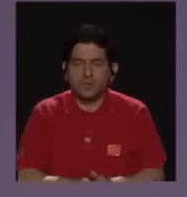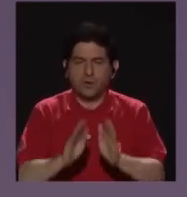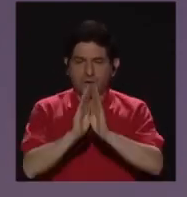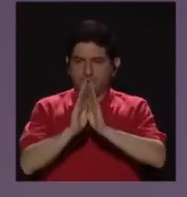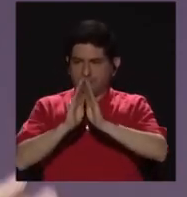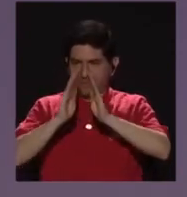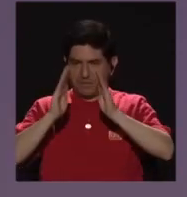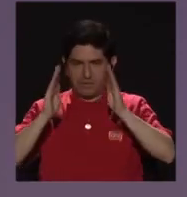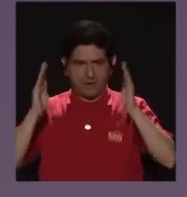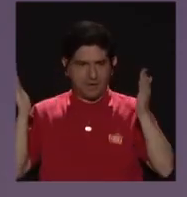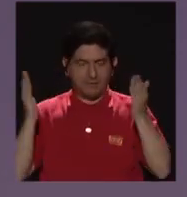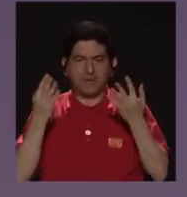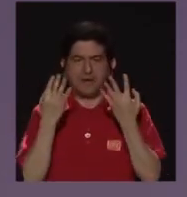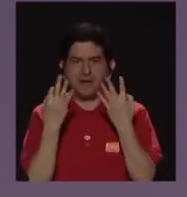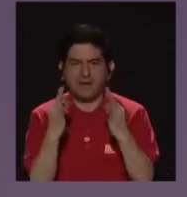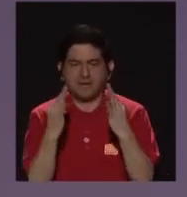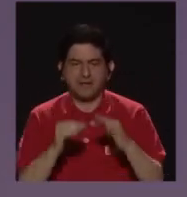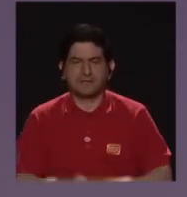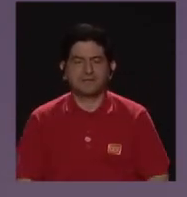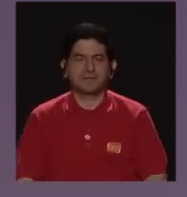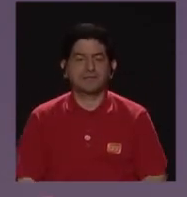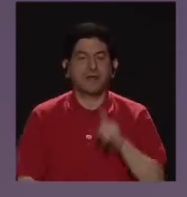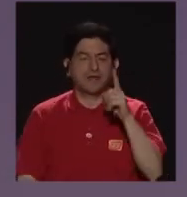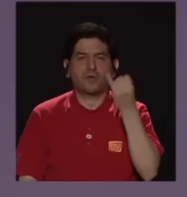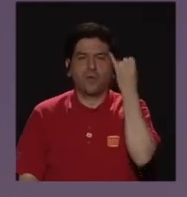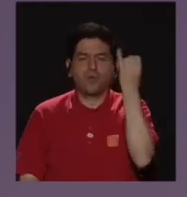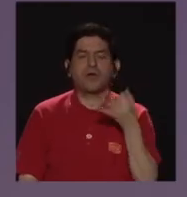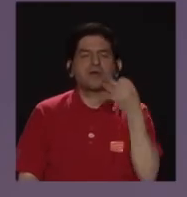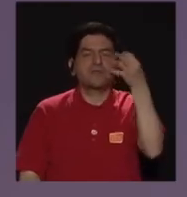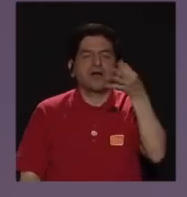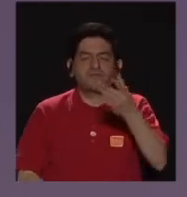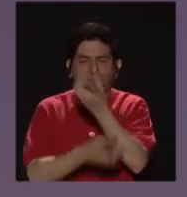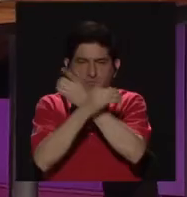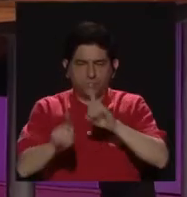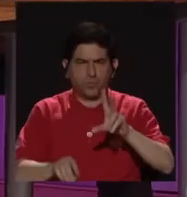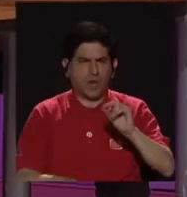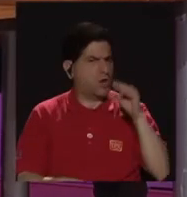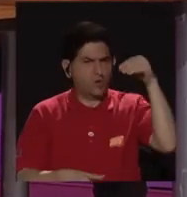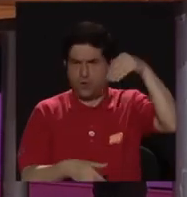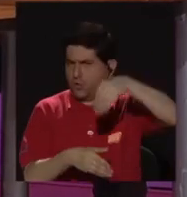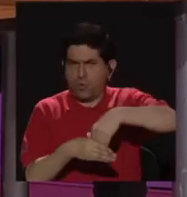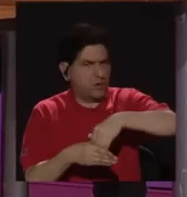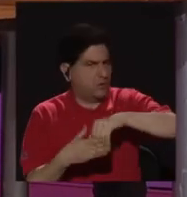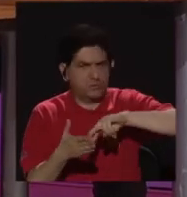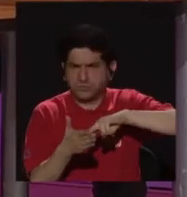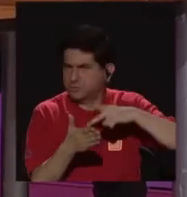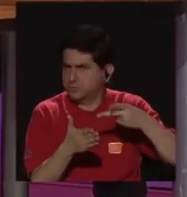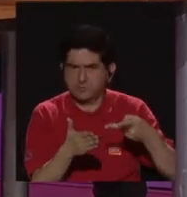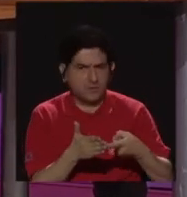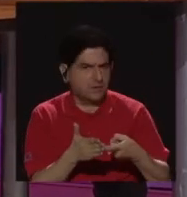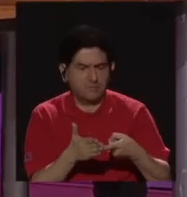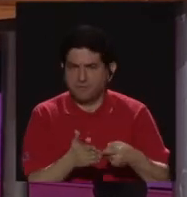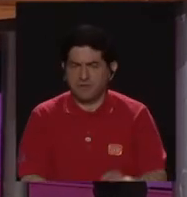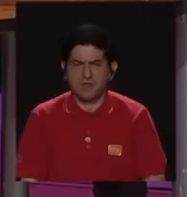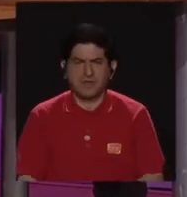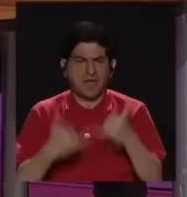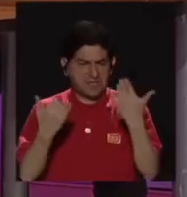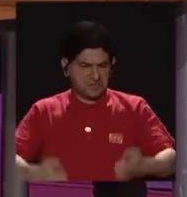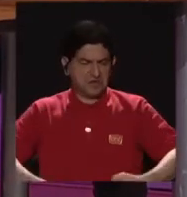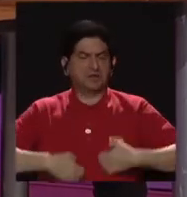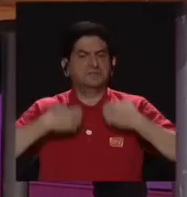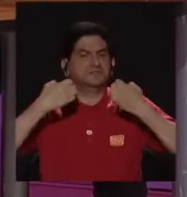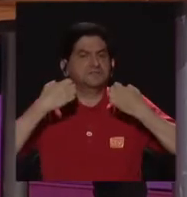lo que podría ser un horizonte democrático ya no para incluirnos en lo que digamos en lo que ya